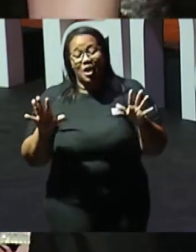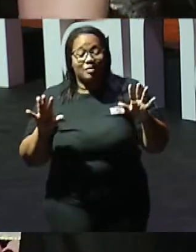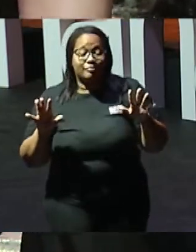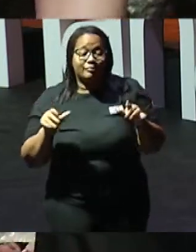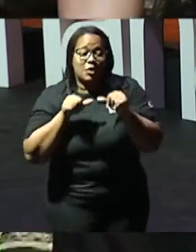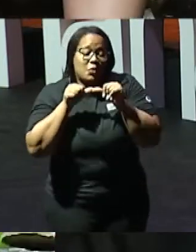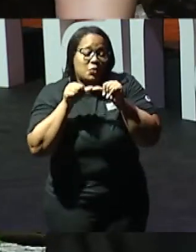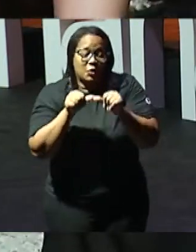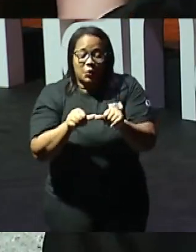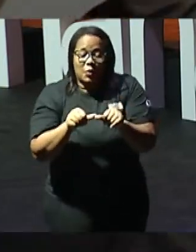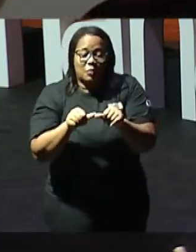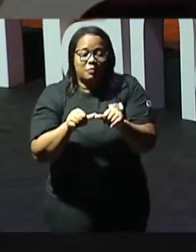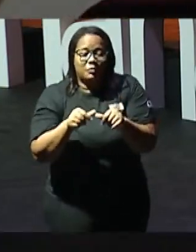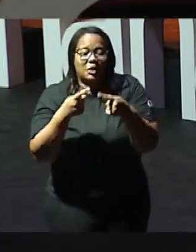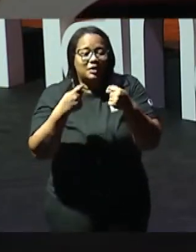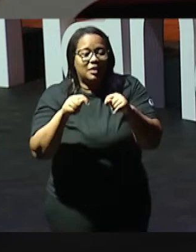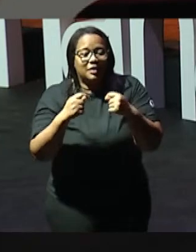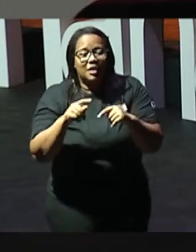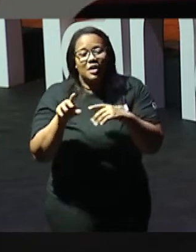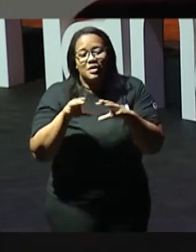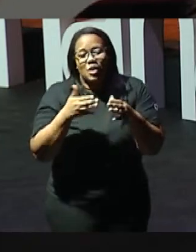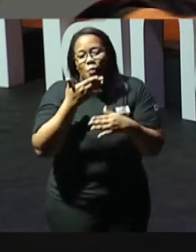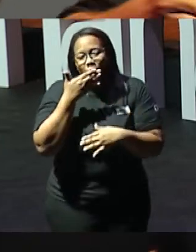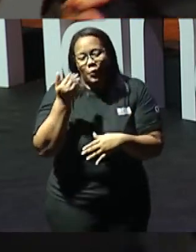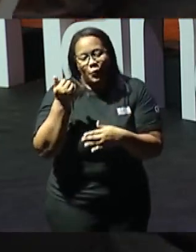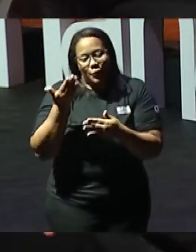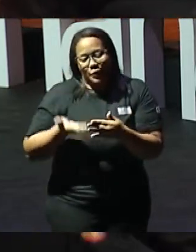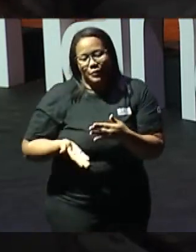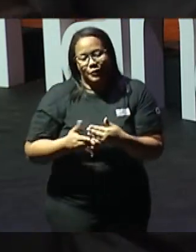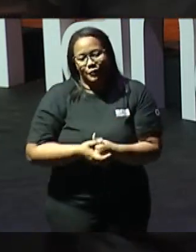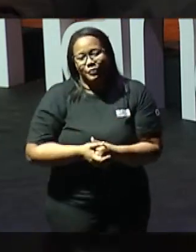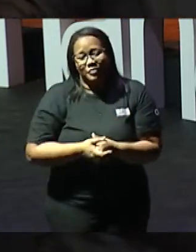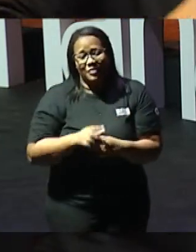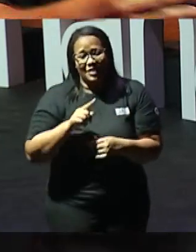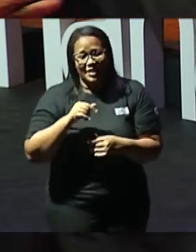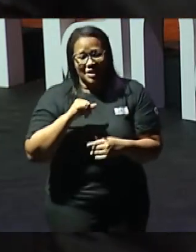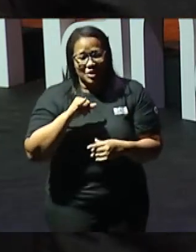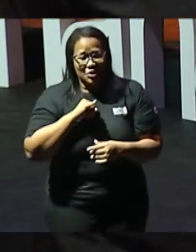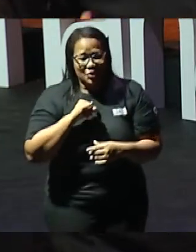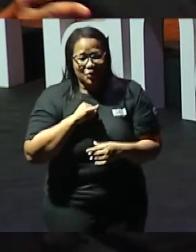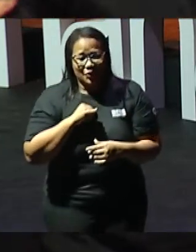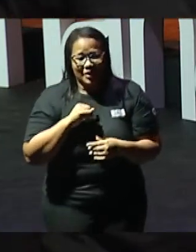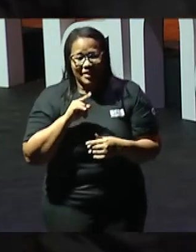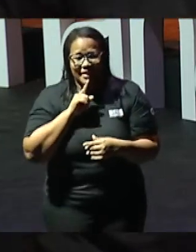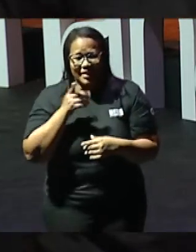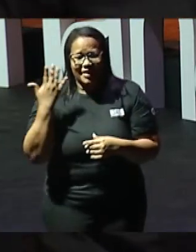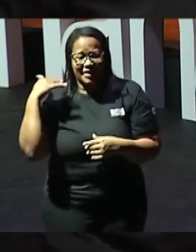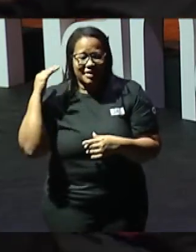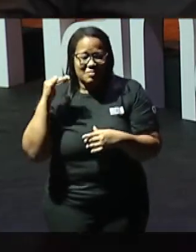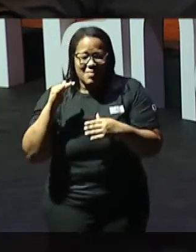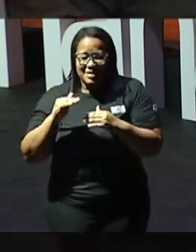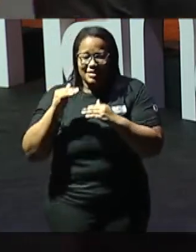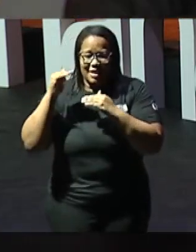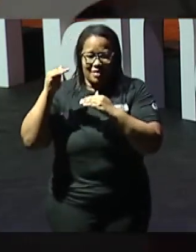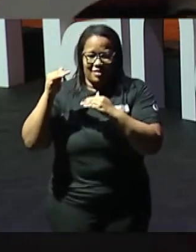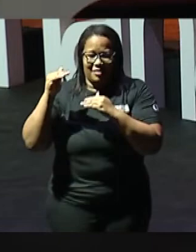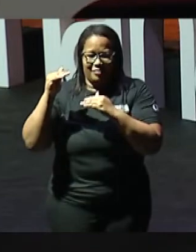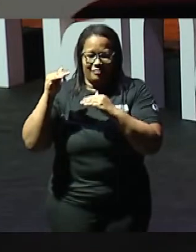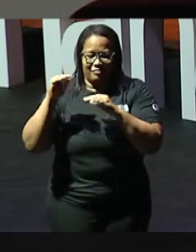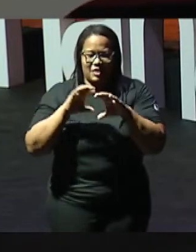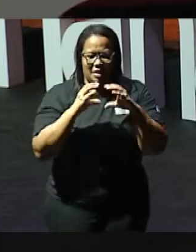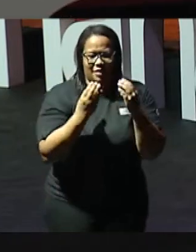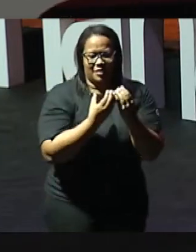voy a sacar lo mejor de esto yo era el más grande del otro curso o sea que yo tenía la oportunidad de reinventarme y me reinventé